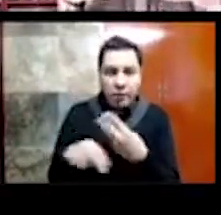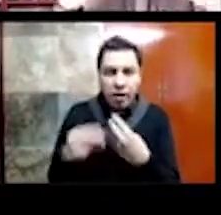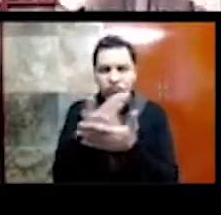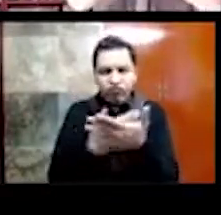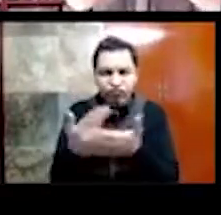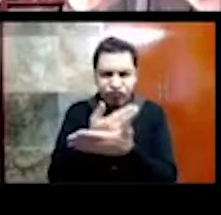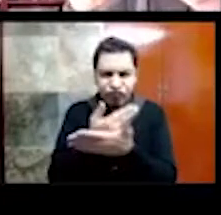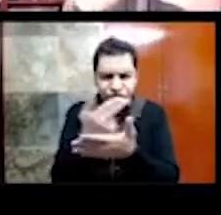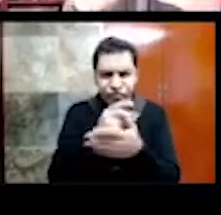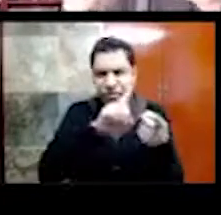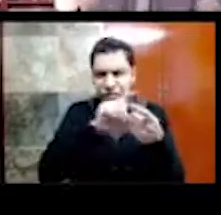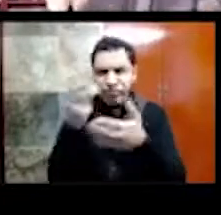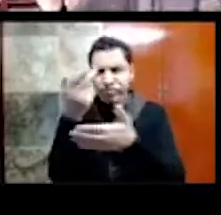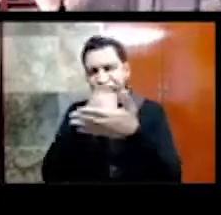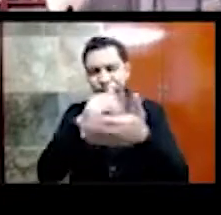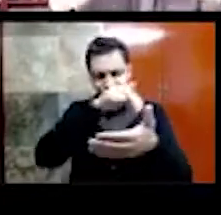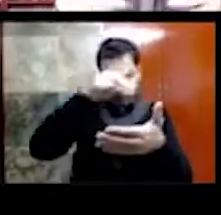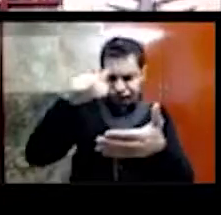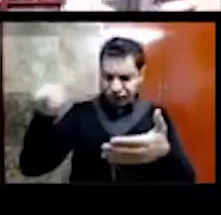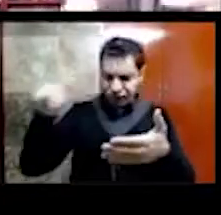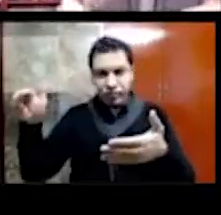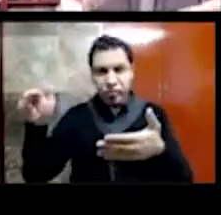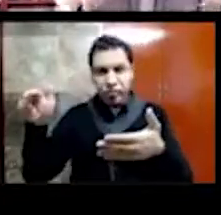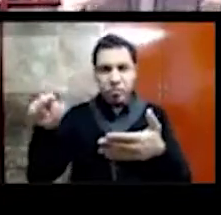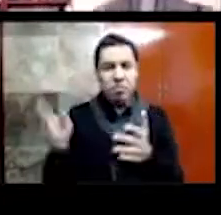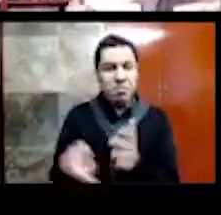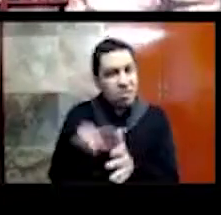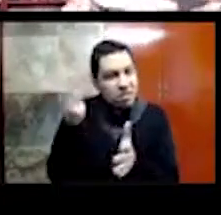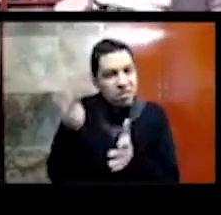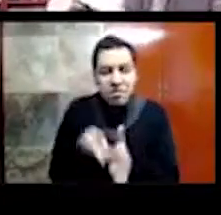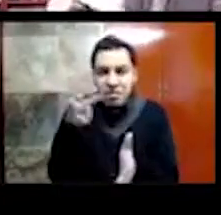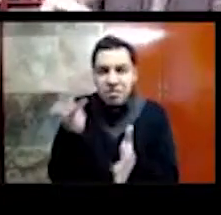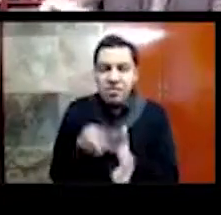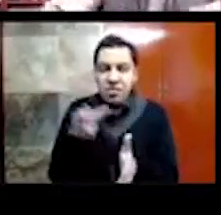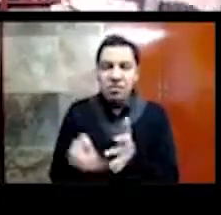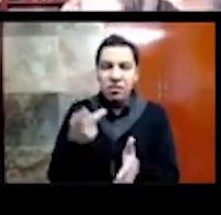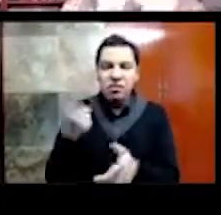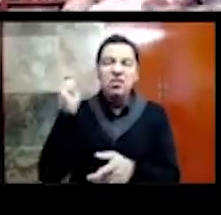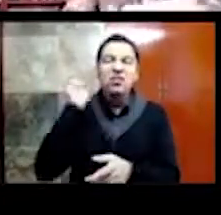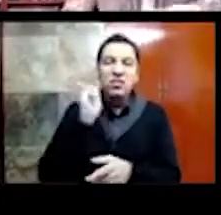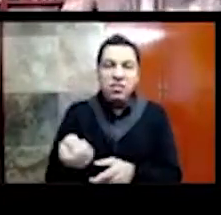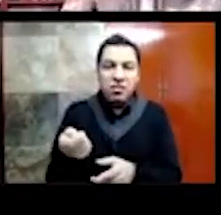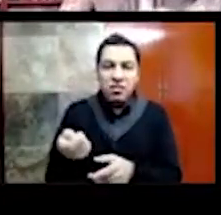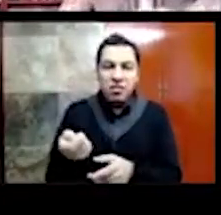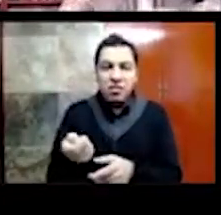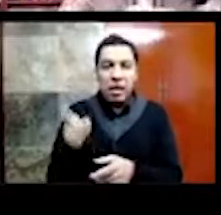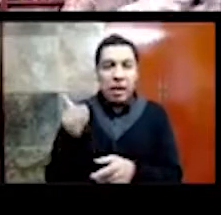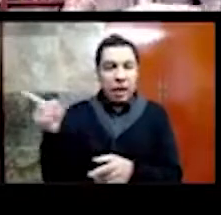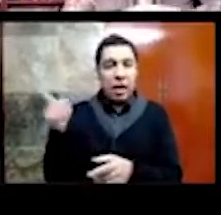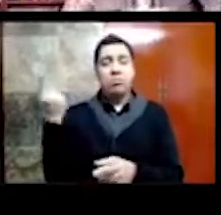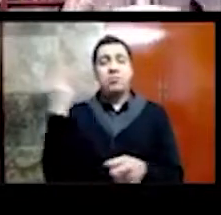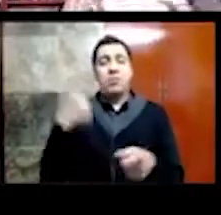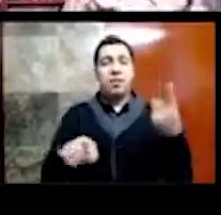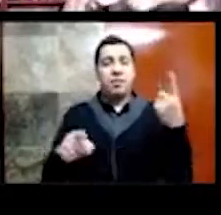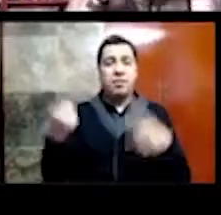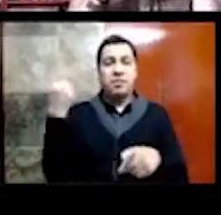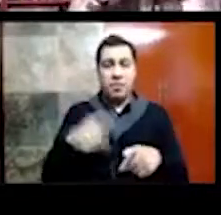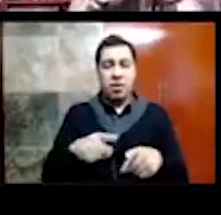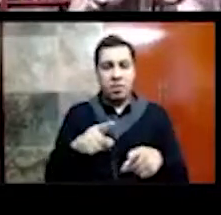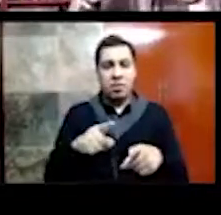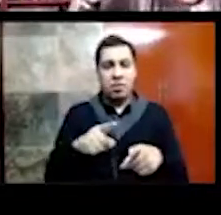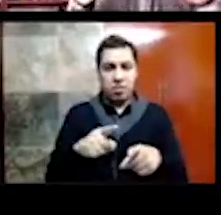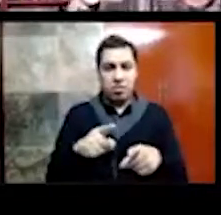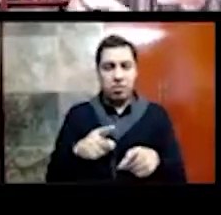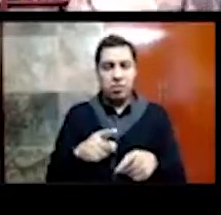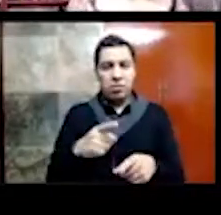ayuda, a manera de oráculo, a dotar de instrucciones y de consignas a